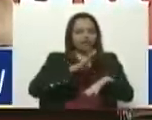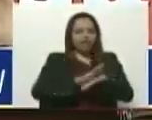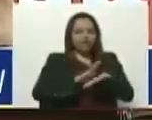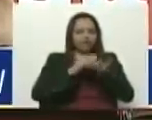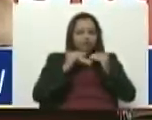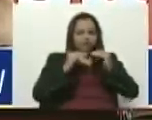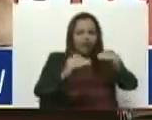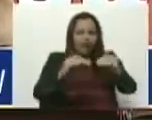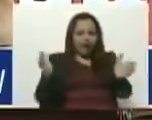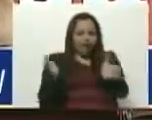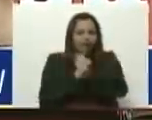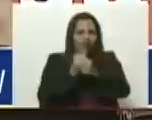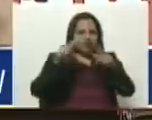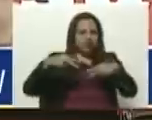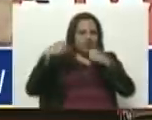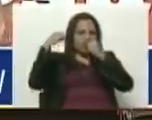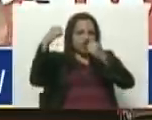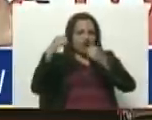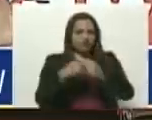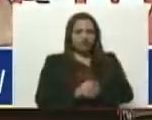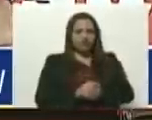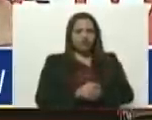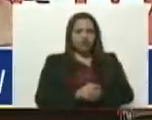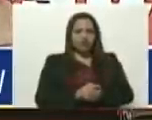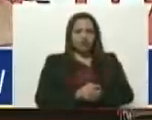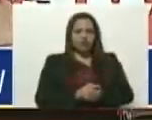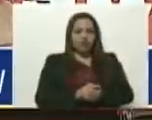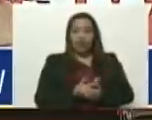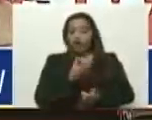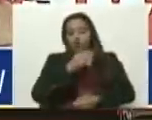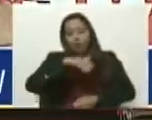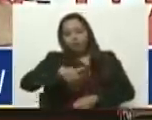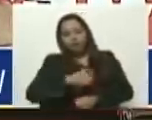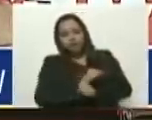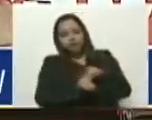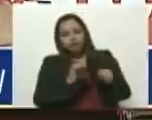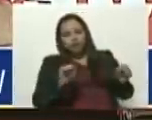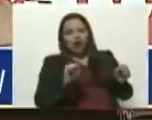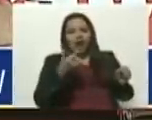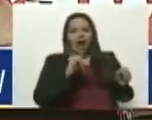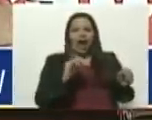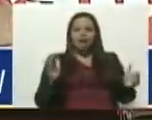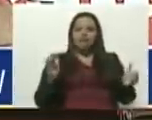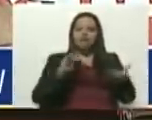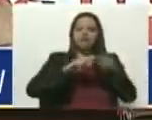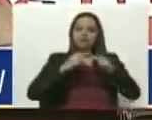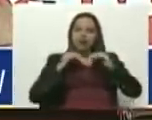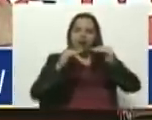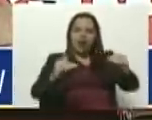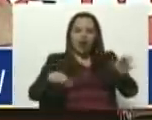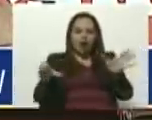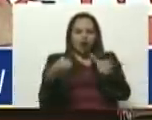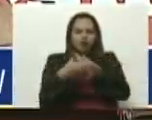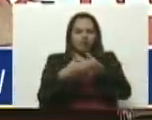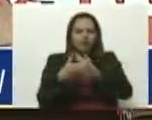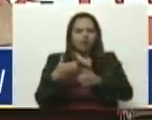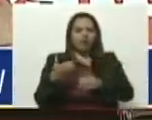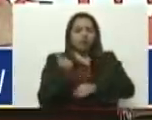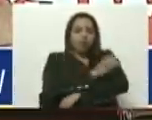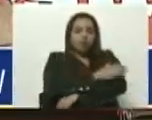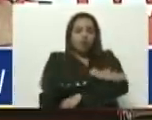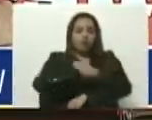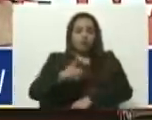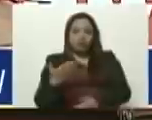calma con la victoria jamás voy ha sabido calma aquí en venezuela si la drej que hubiese logrado consolidar el golpe de